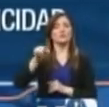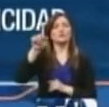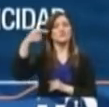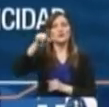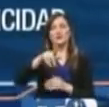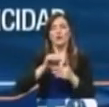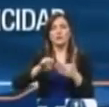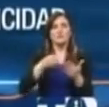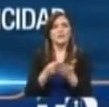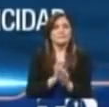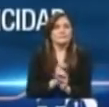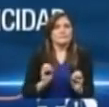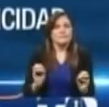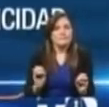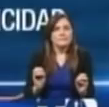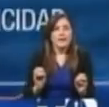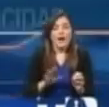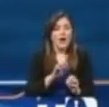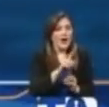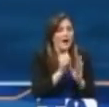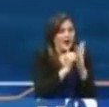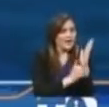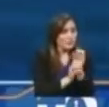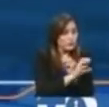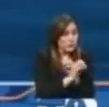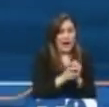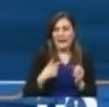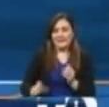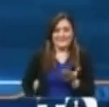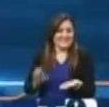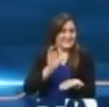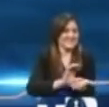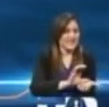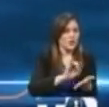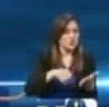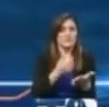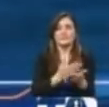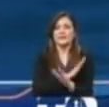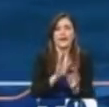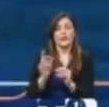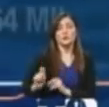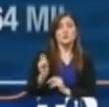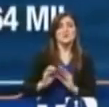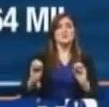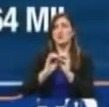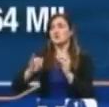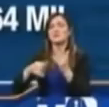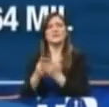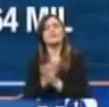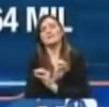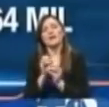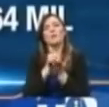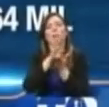$1.1 millones, comisiones a agencias de publicidad. Además, aumentos de sueldos, pago de bonos, beneficios